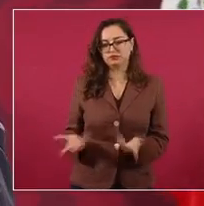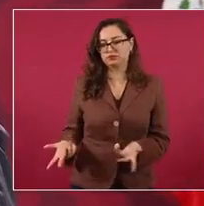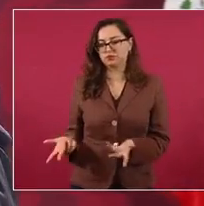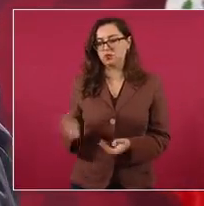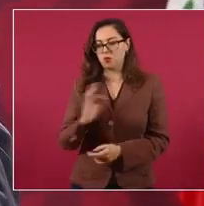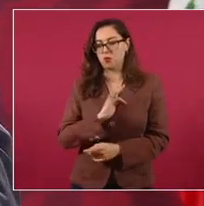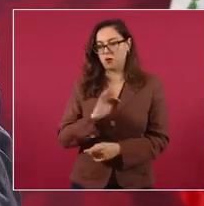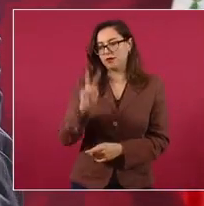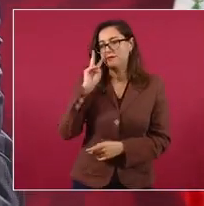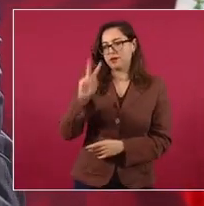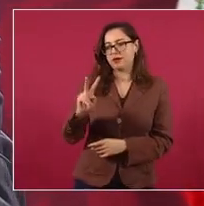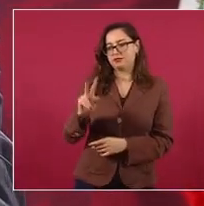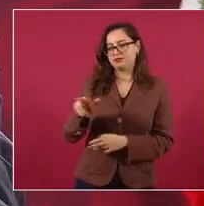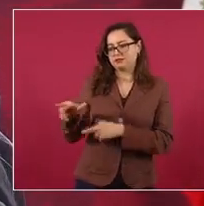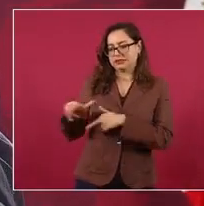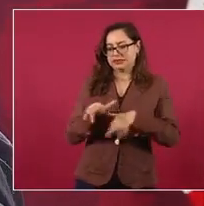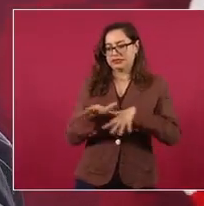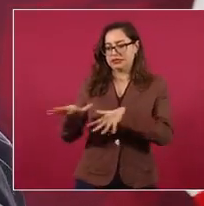lado es Guatemala, del otro lado